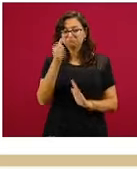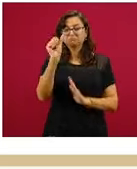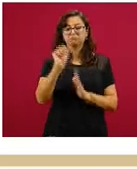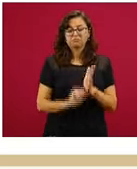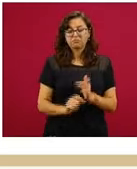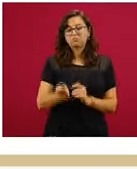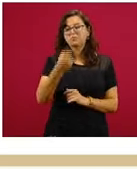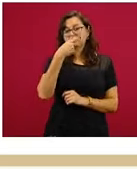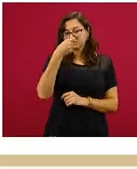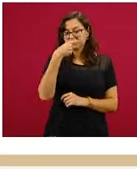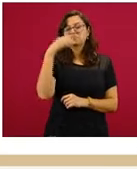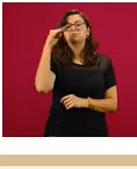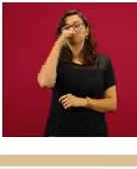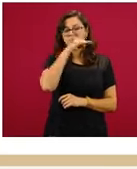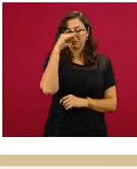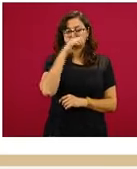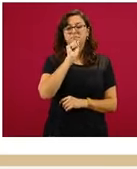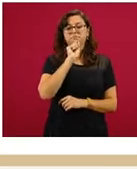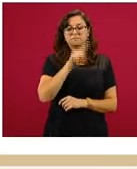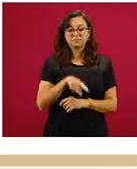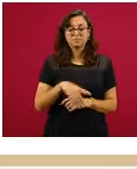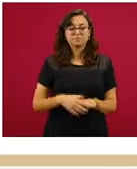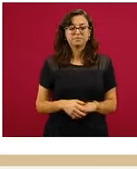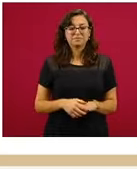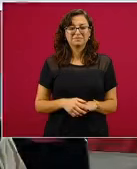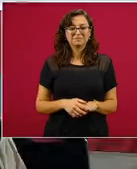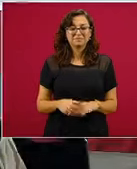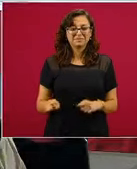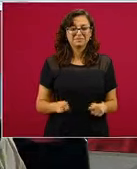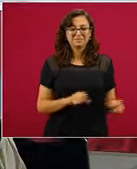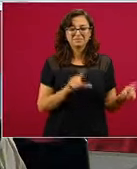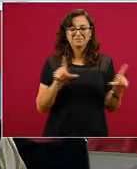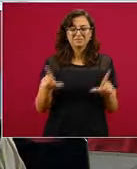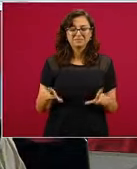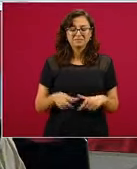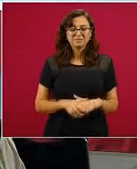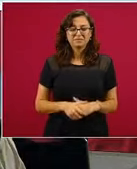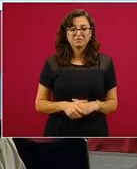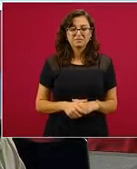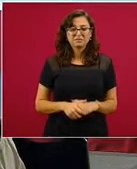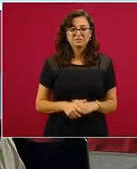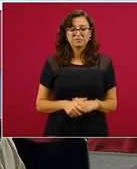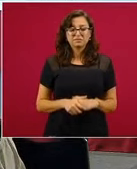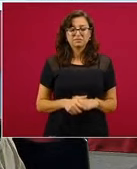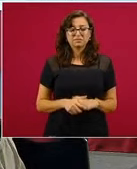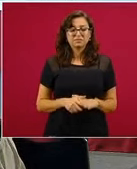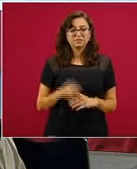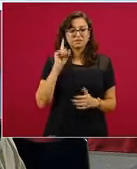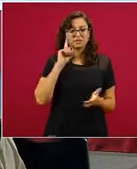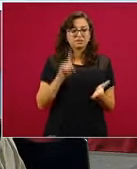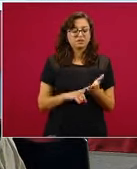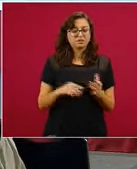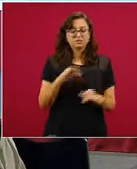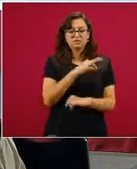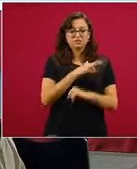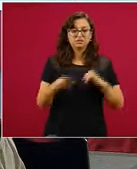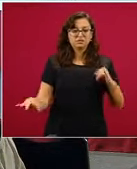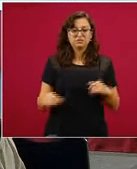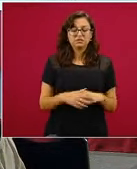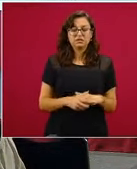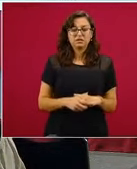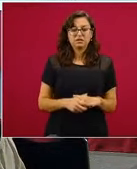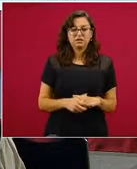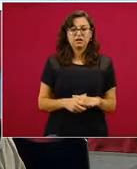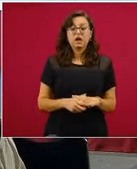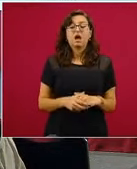tratamiento gratuito, con uno solo de los fármacos. Siguiente, por favor. Me parece que con esta última termino. ¿Qué hemos estado haciendo nosotros con